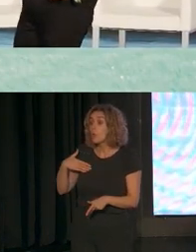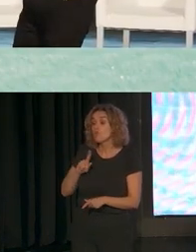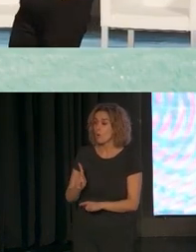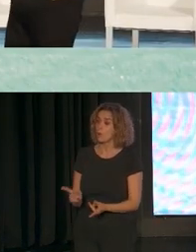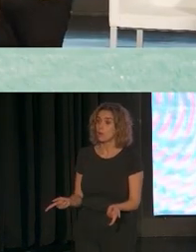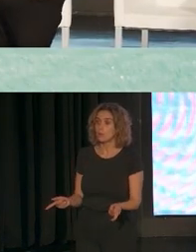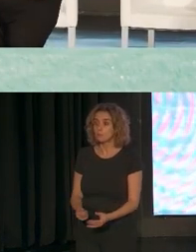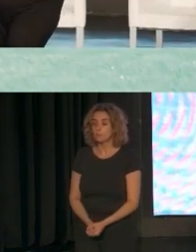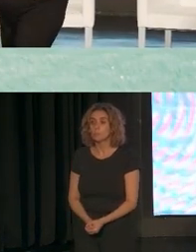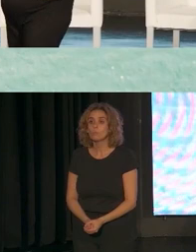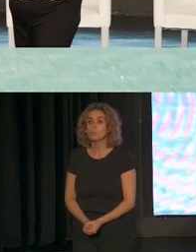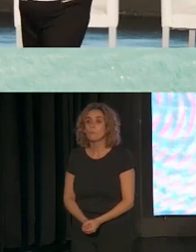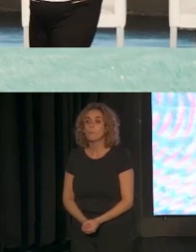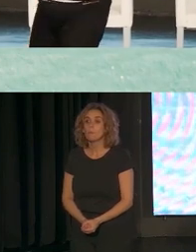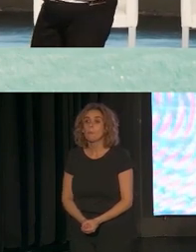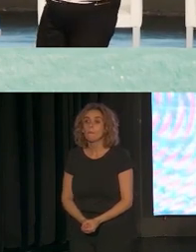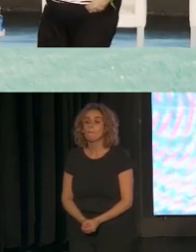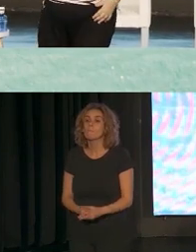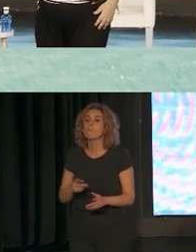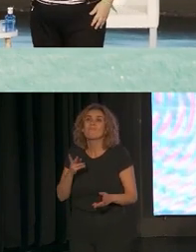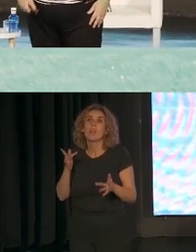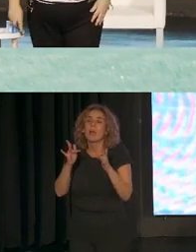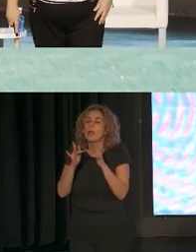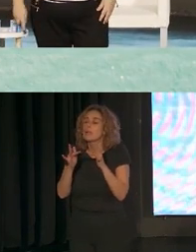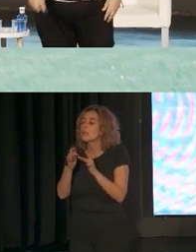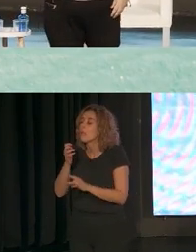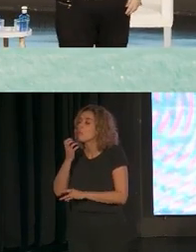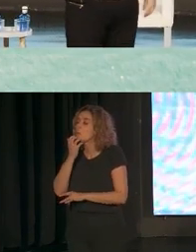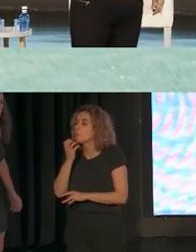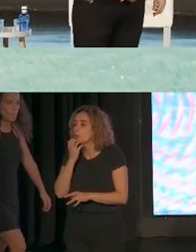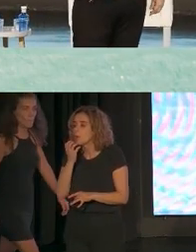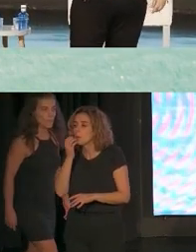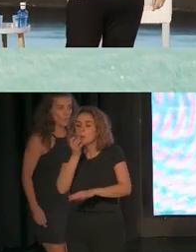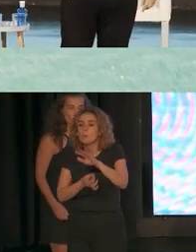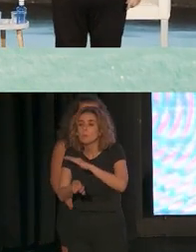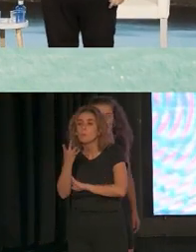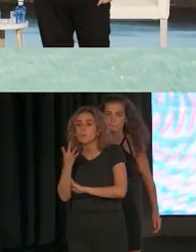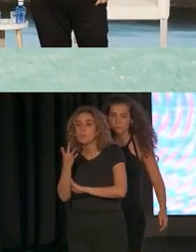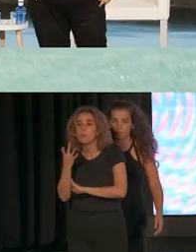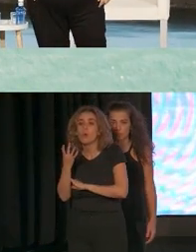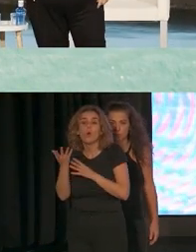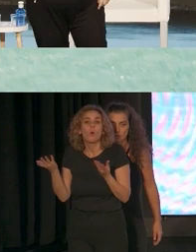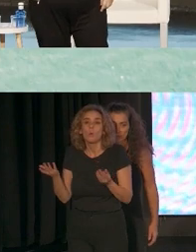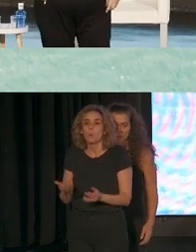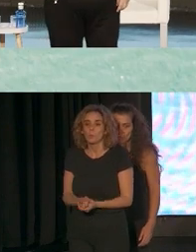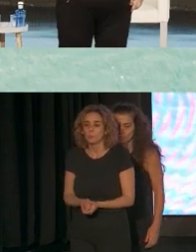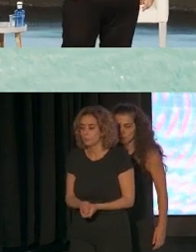excursiones otro otro modo de relación por ejemplo es el que surge cuando